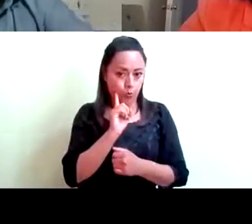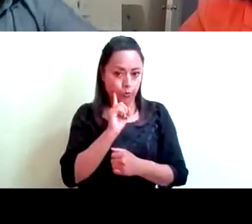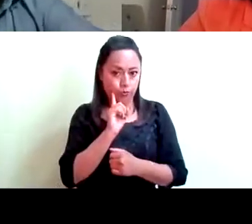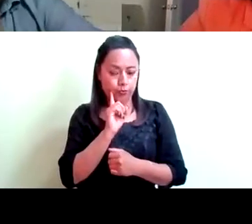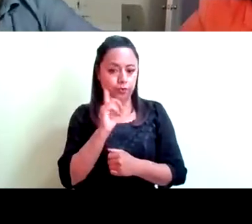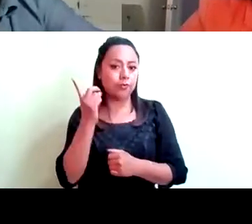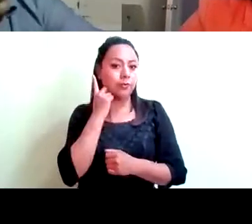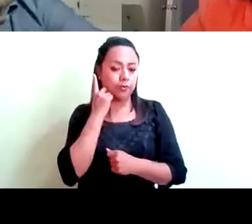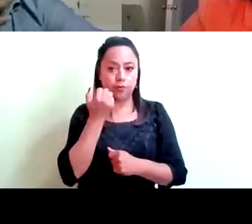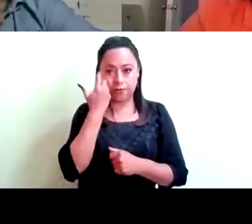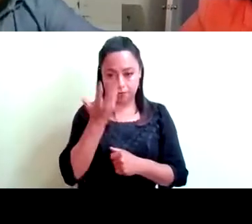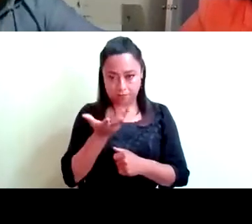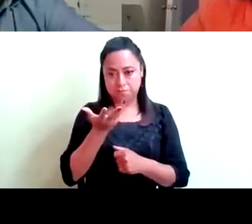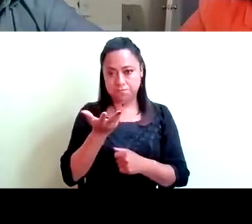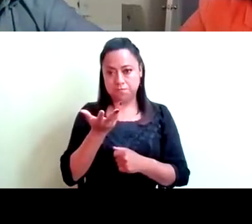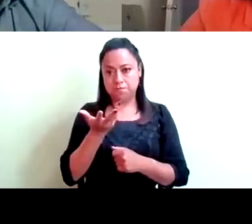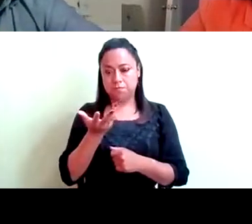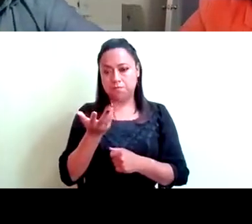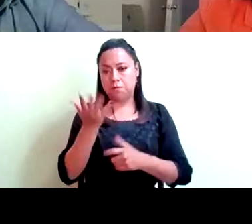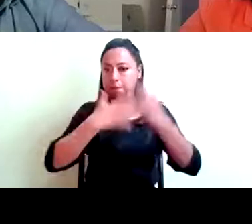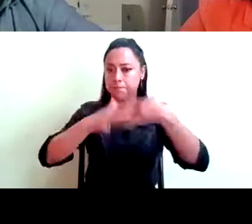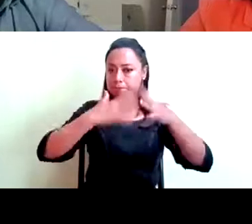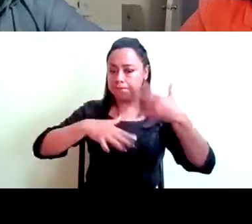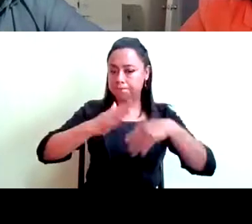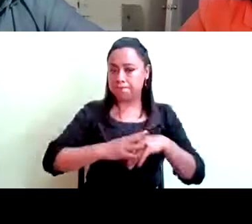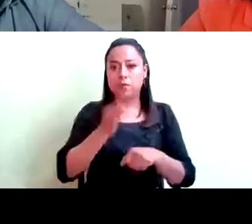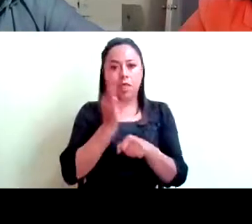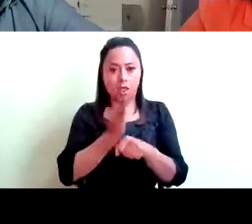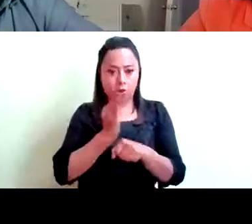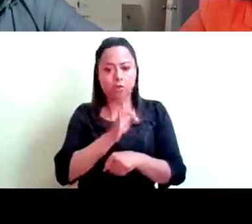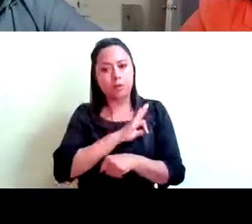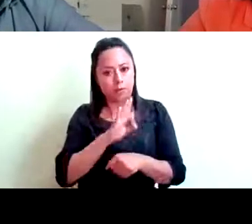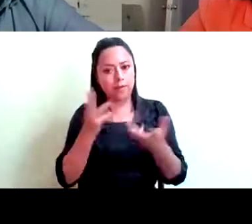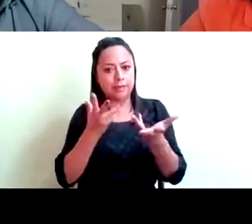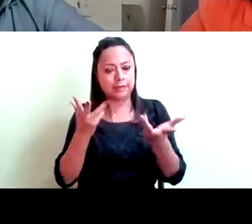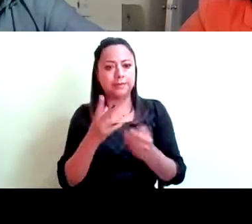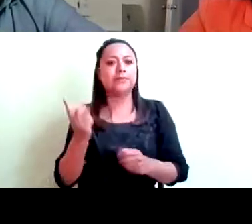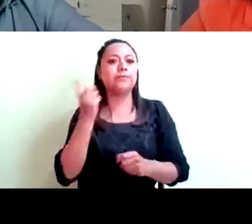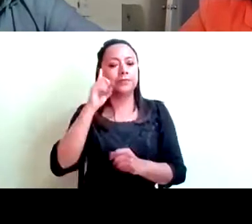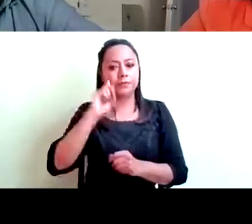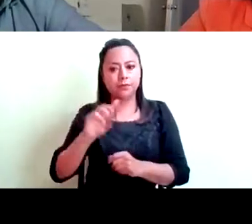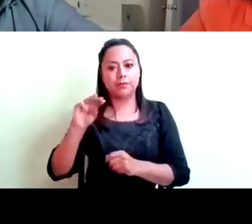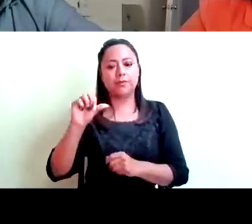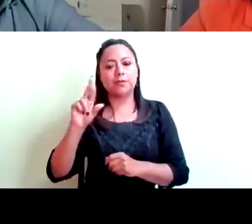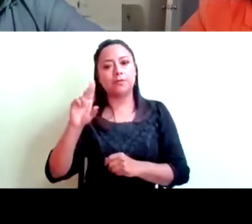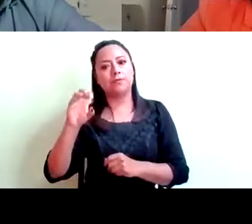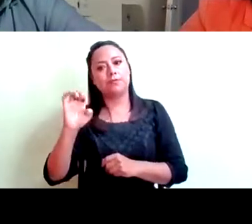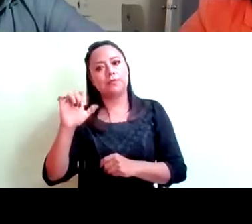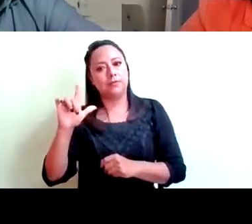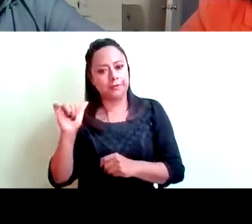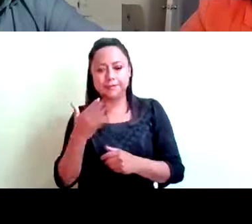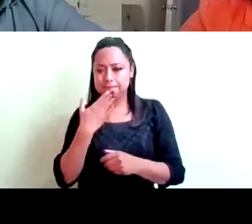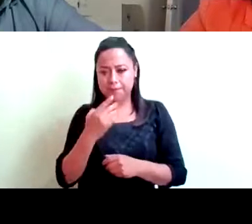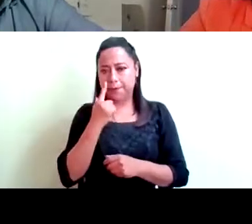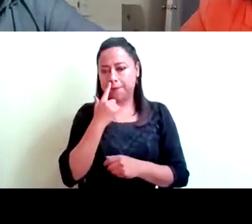Si alguna o algún diputado desea hacer uso de la palabra, puede hacerlo en este momento. Diputada Marisela, adelante.